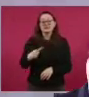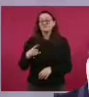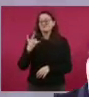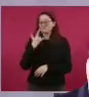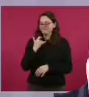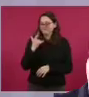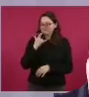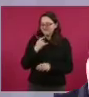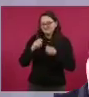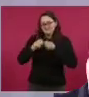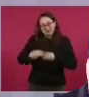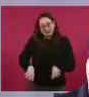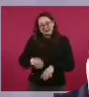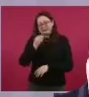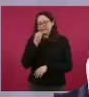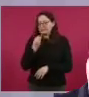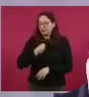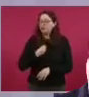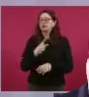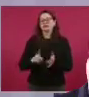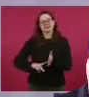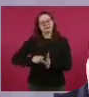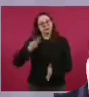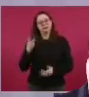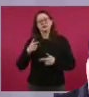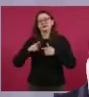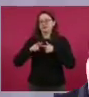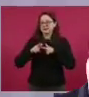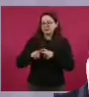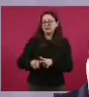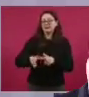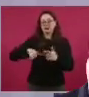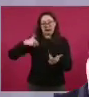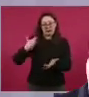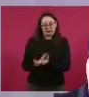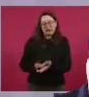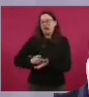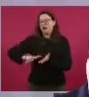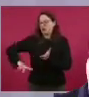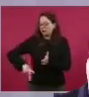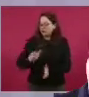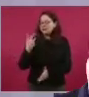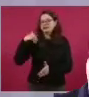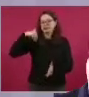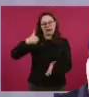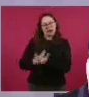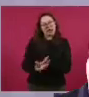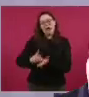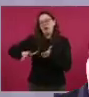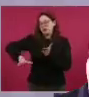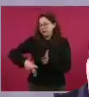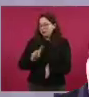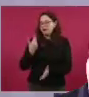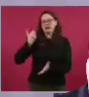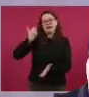pararse, ponerse de pie y seguir caminando, y se vuelve uno a caer y hay que levantarse y seguir